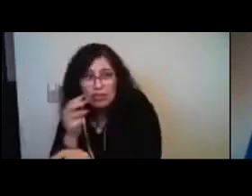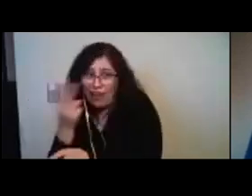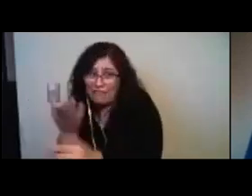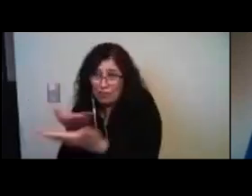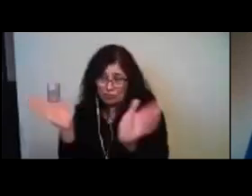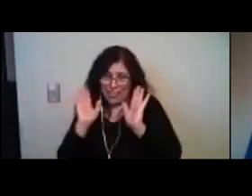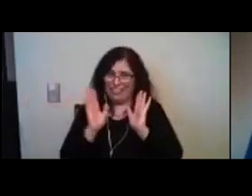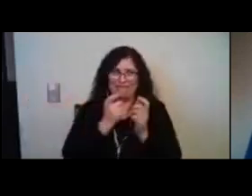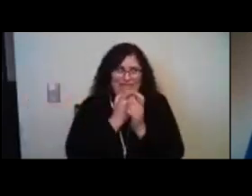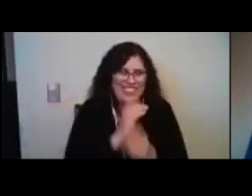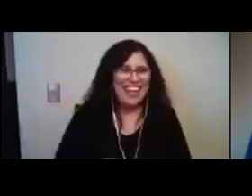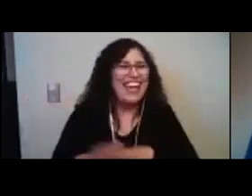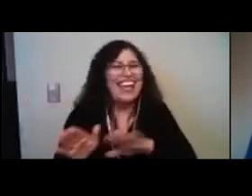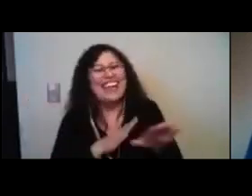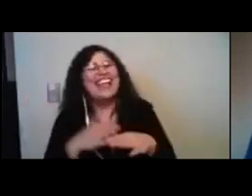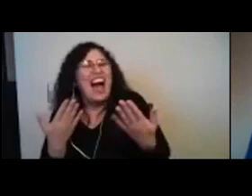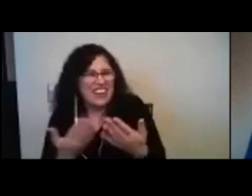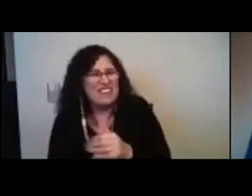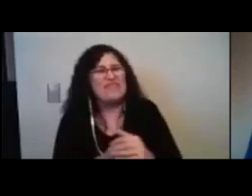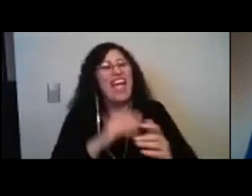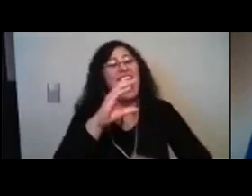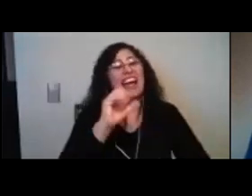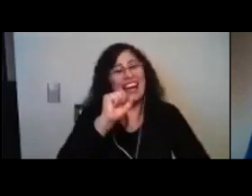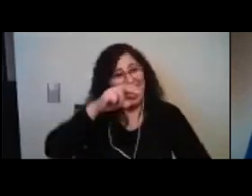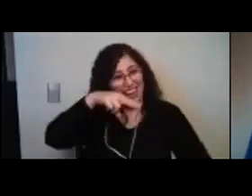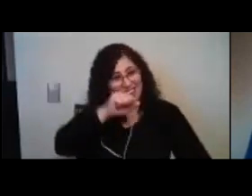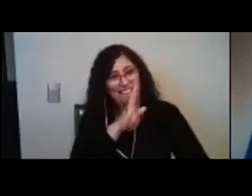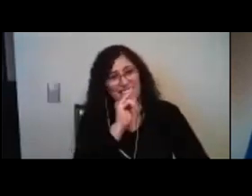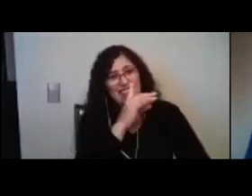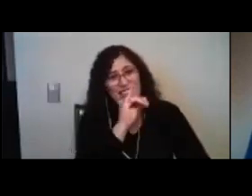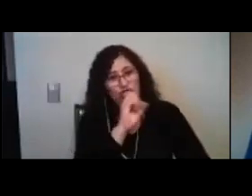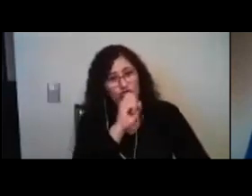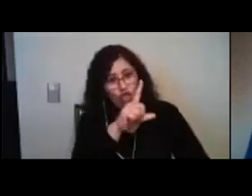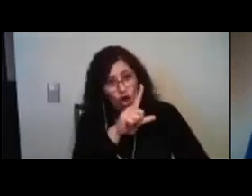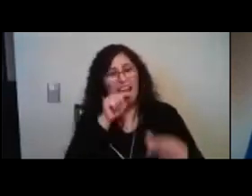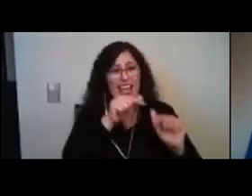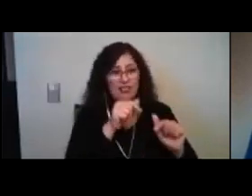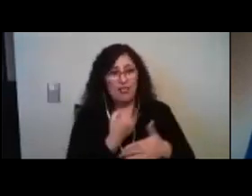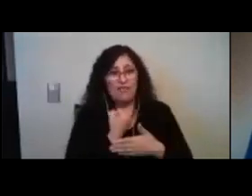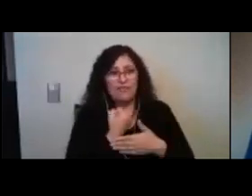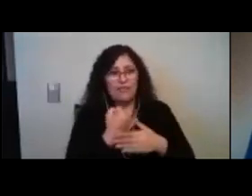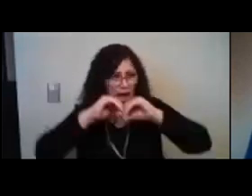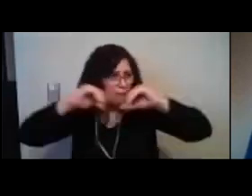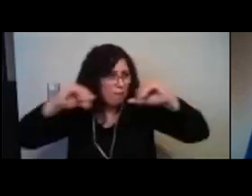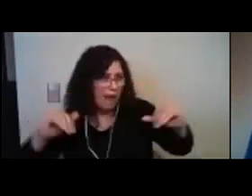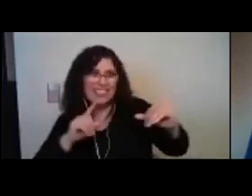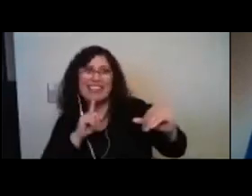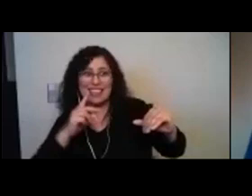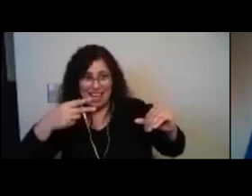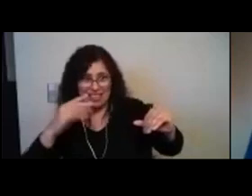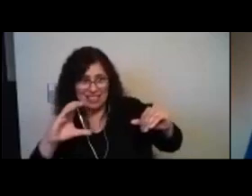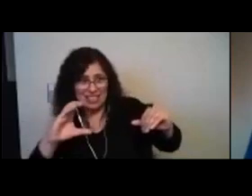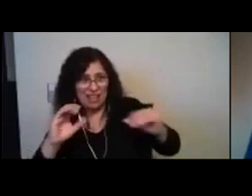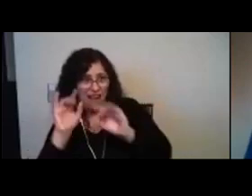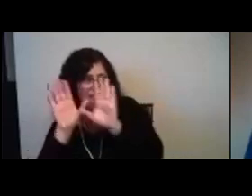es el componente farmacológico, ¿ya? Que se utiliza para la epilepsia refractaria, para algunos tipos de dolor,